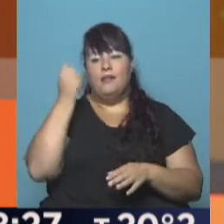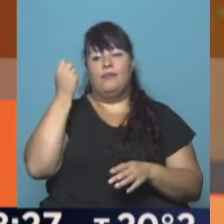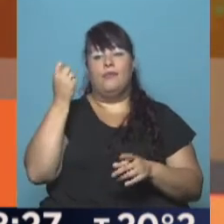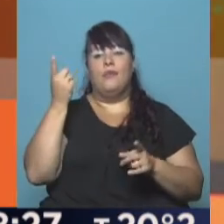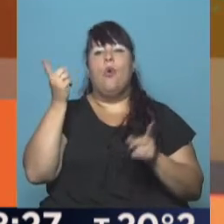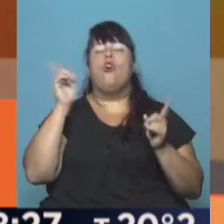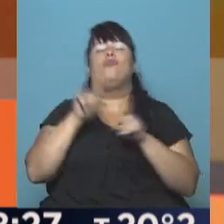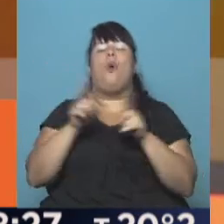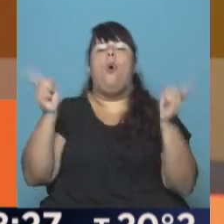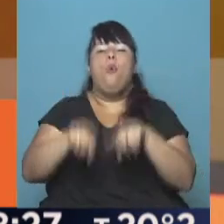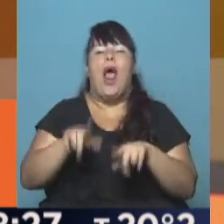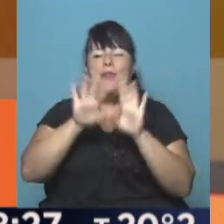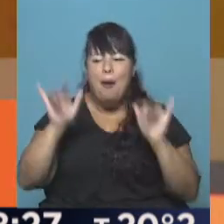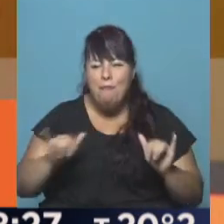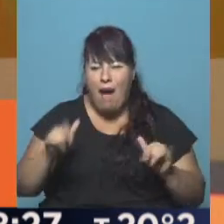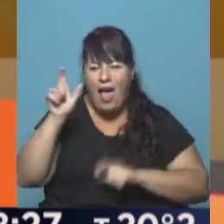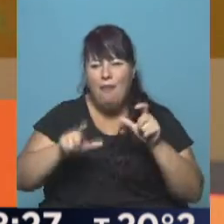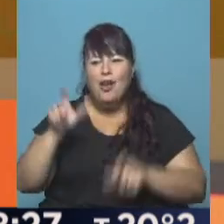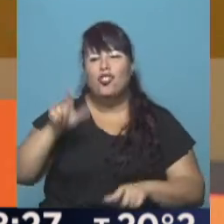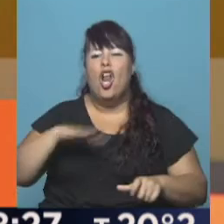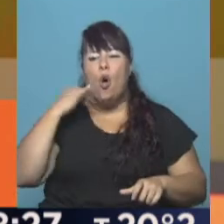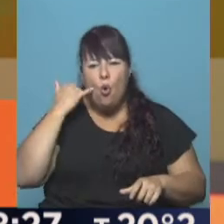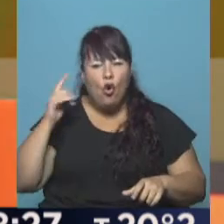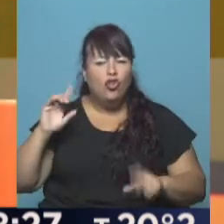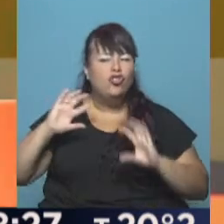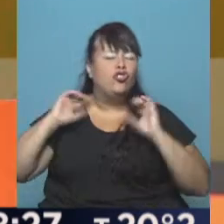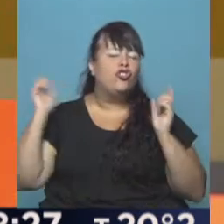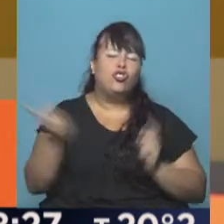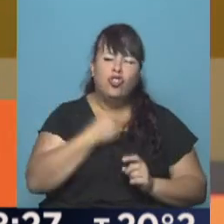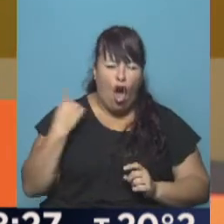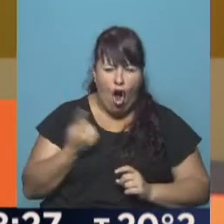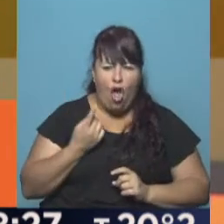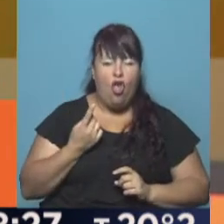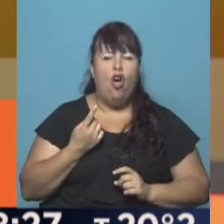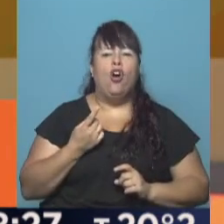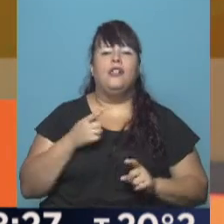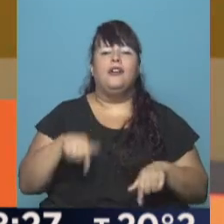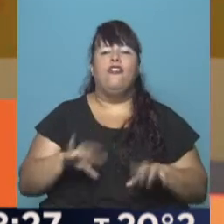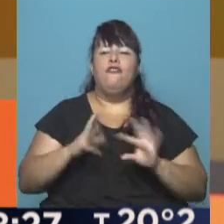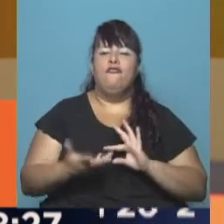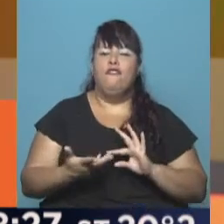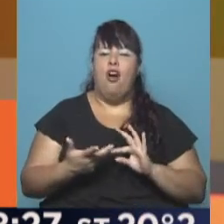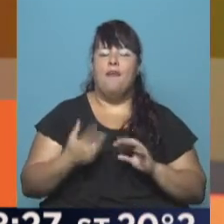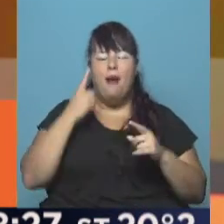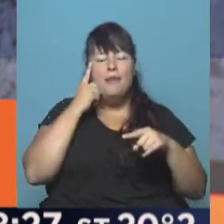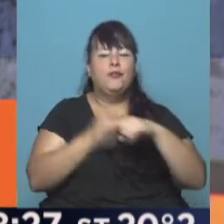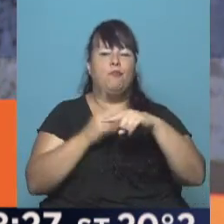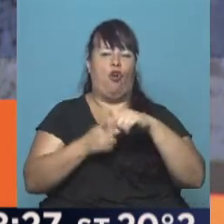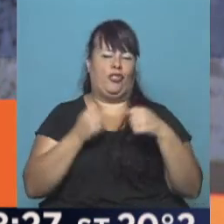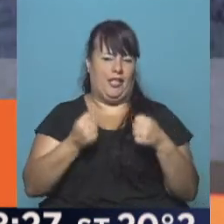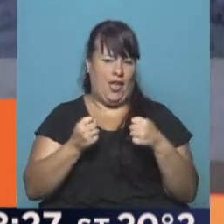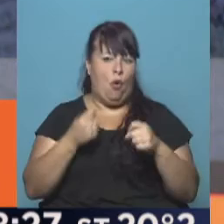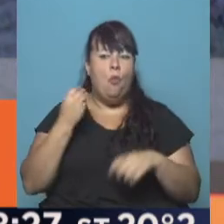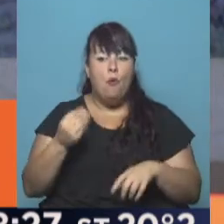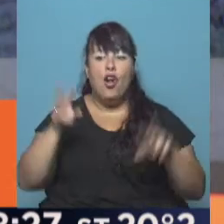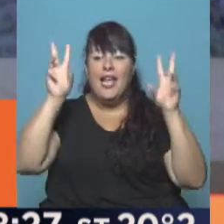paz social la gente de jujuy todos estamos en una actitud esperanzadora porque